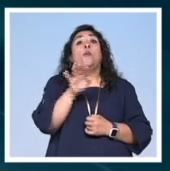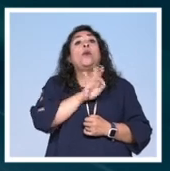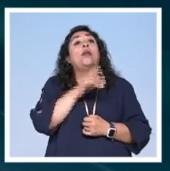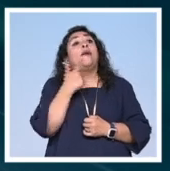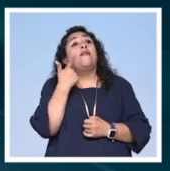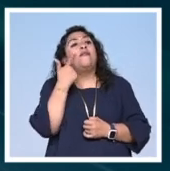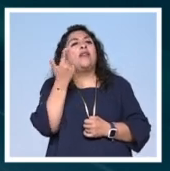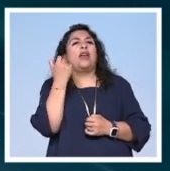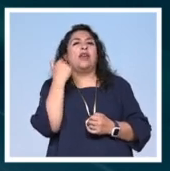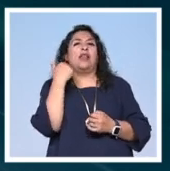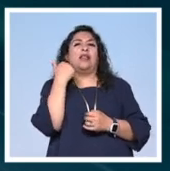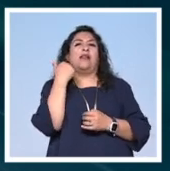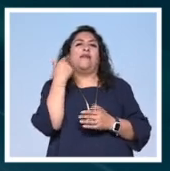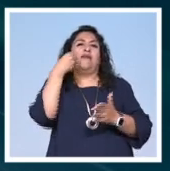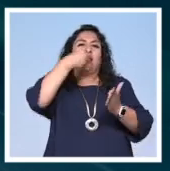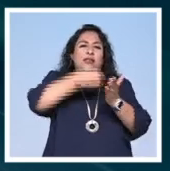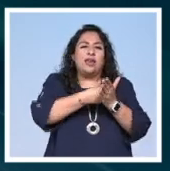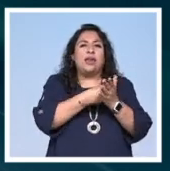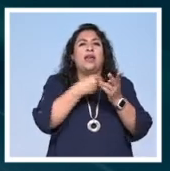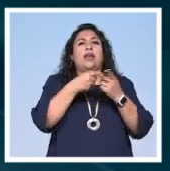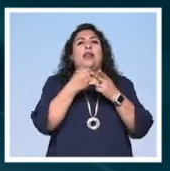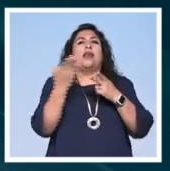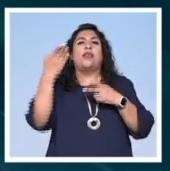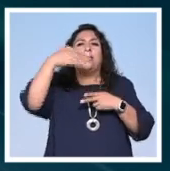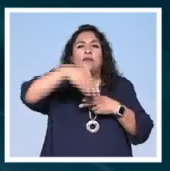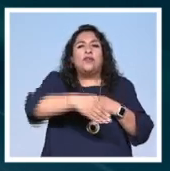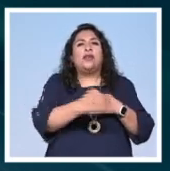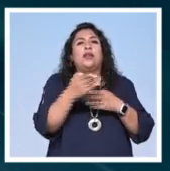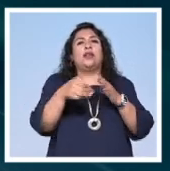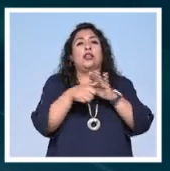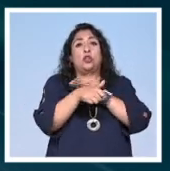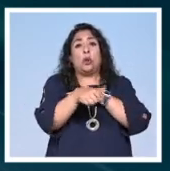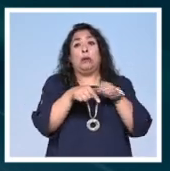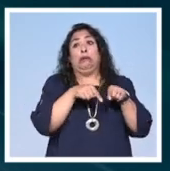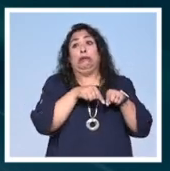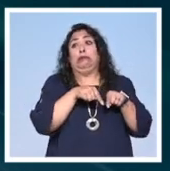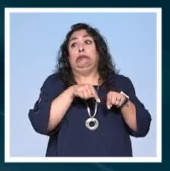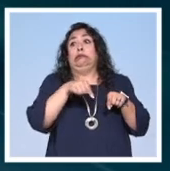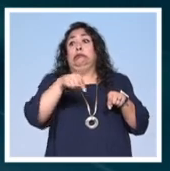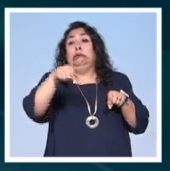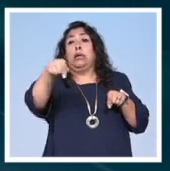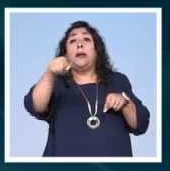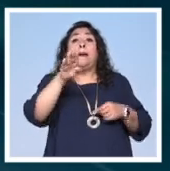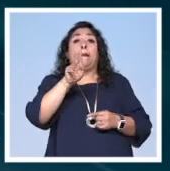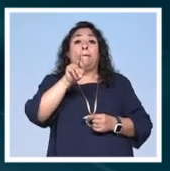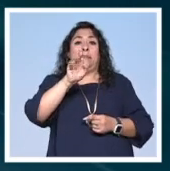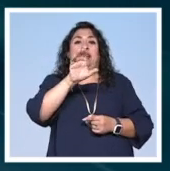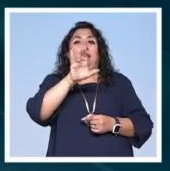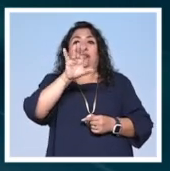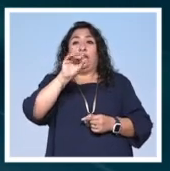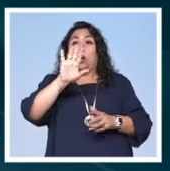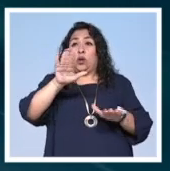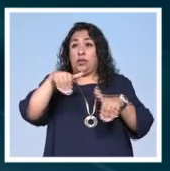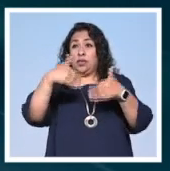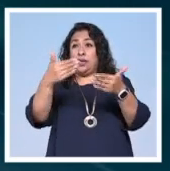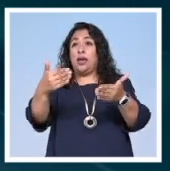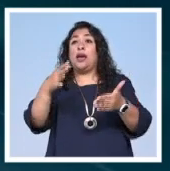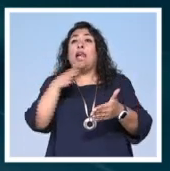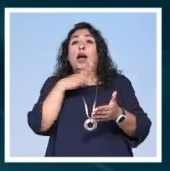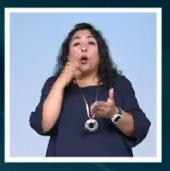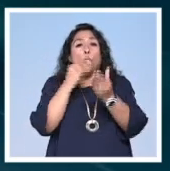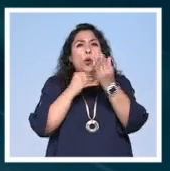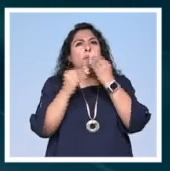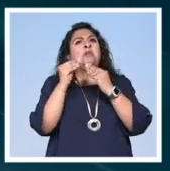avistar delfines tortugas porque es un trayecto largo es el Pacífico a su llegada lo recibirán con